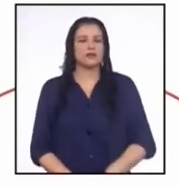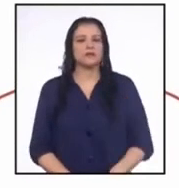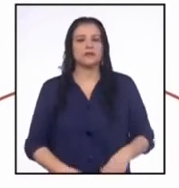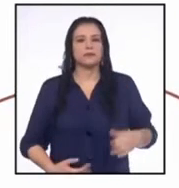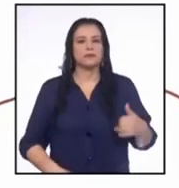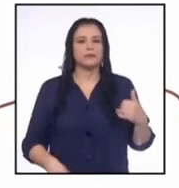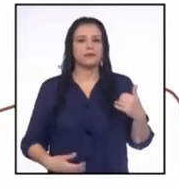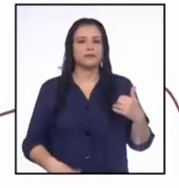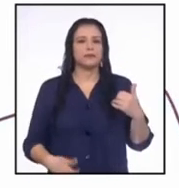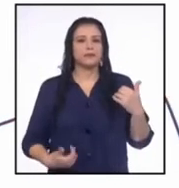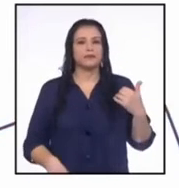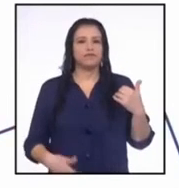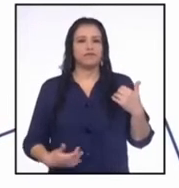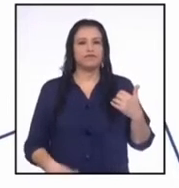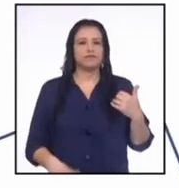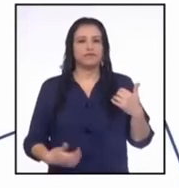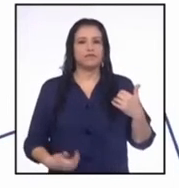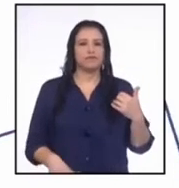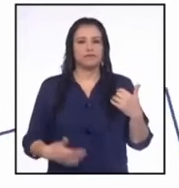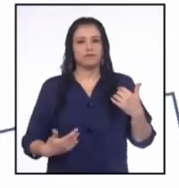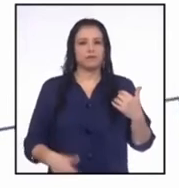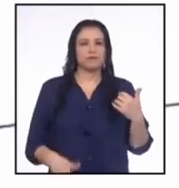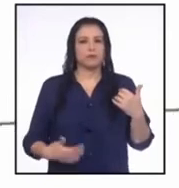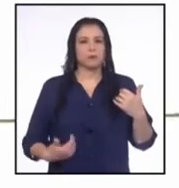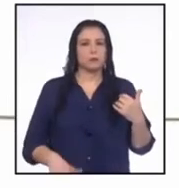23,432.